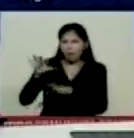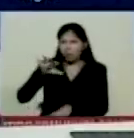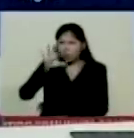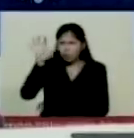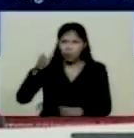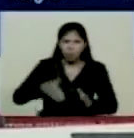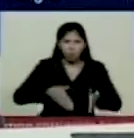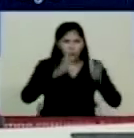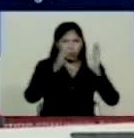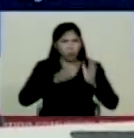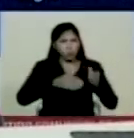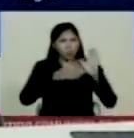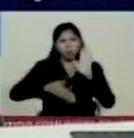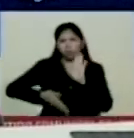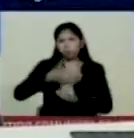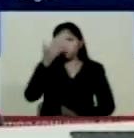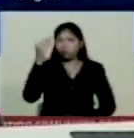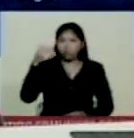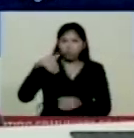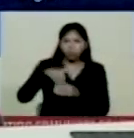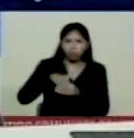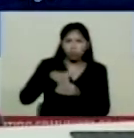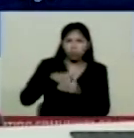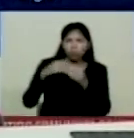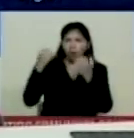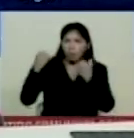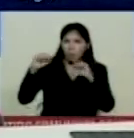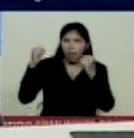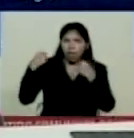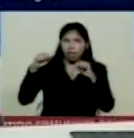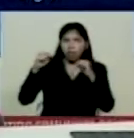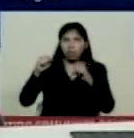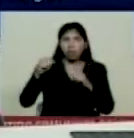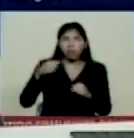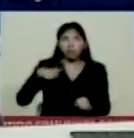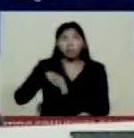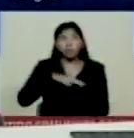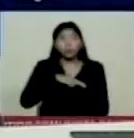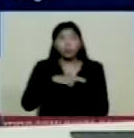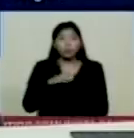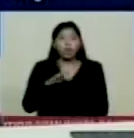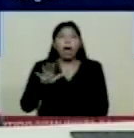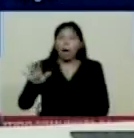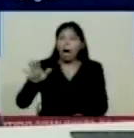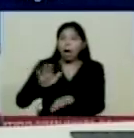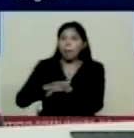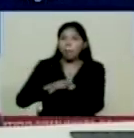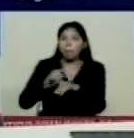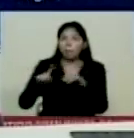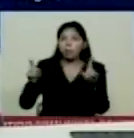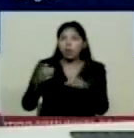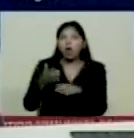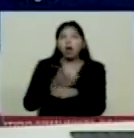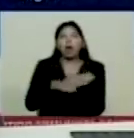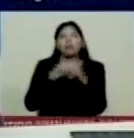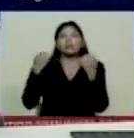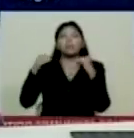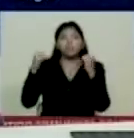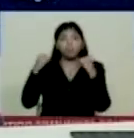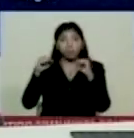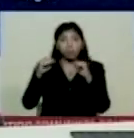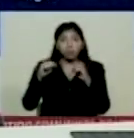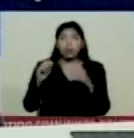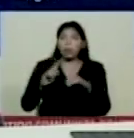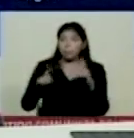urbanizaciones, salió de las casas a participar en el simulacro, y nosotros decíamos, es solamente un simulacro, pero era tal la disposición, las